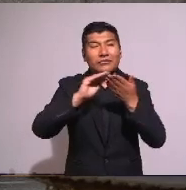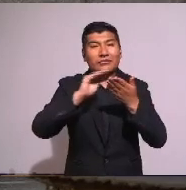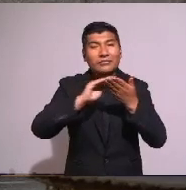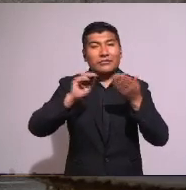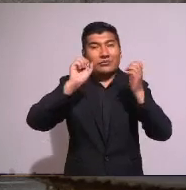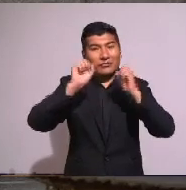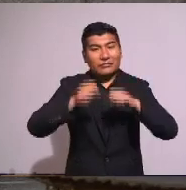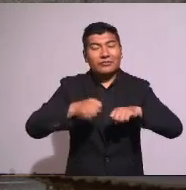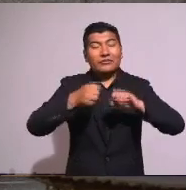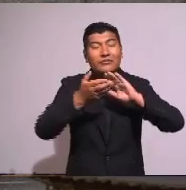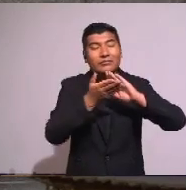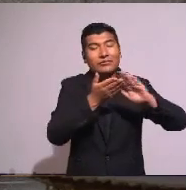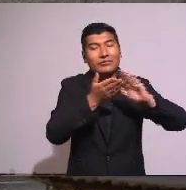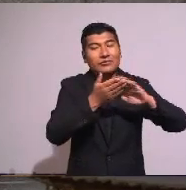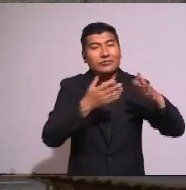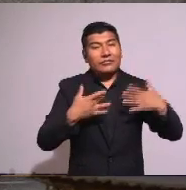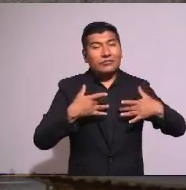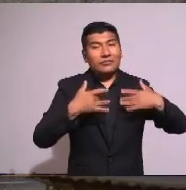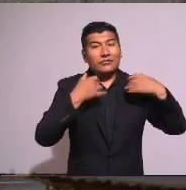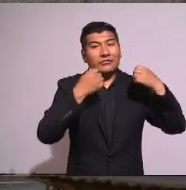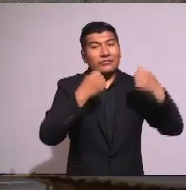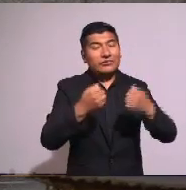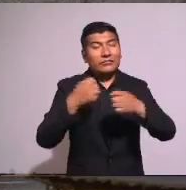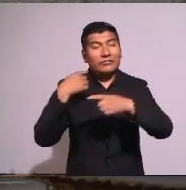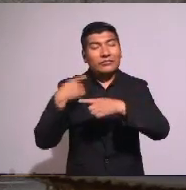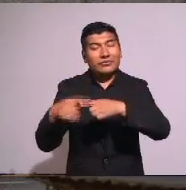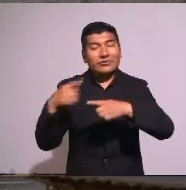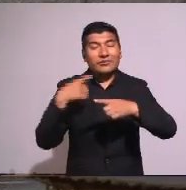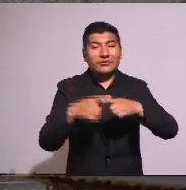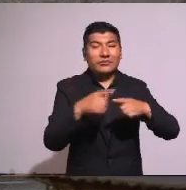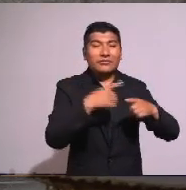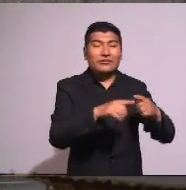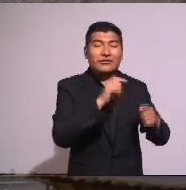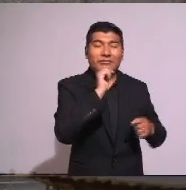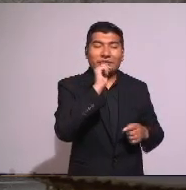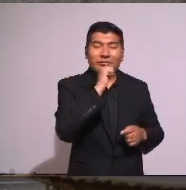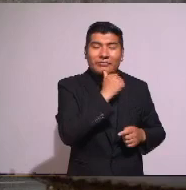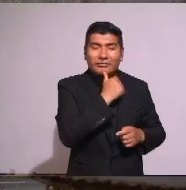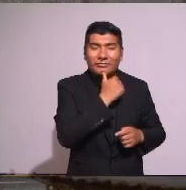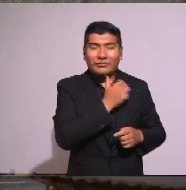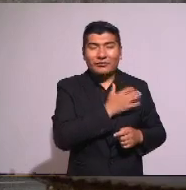de perdonar y sanar toda clase de dolencia.